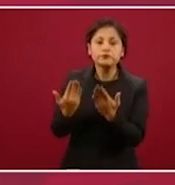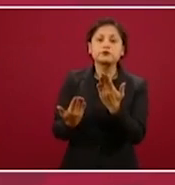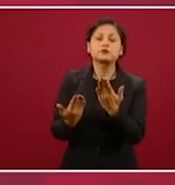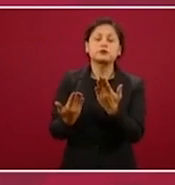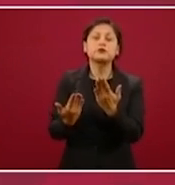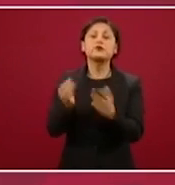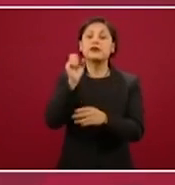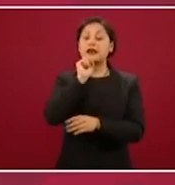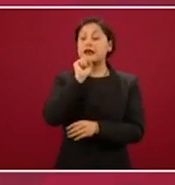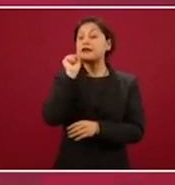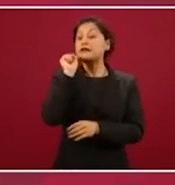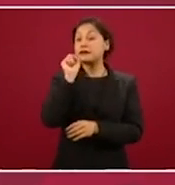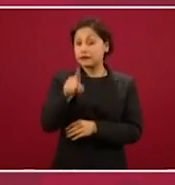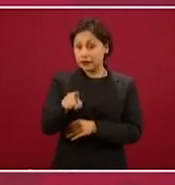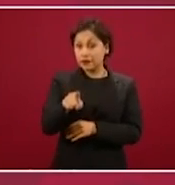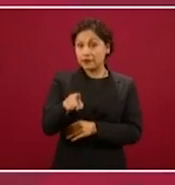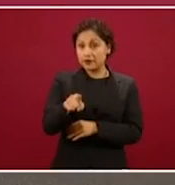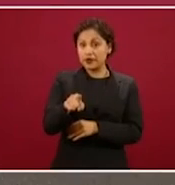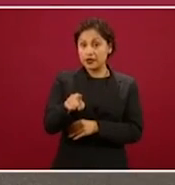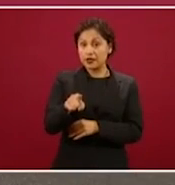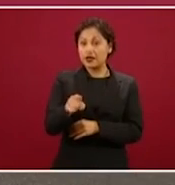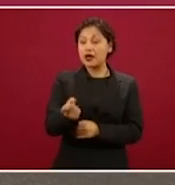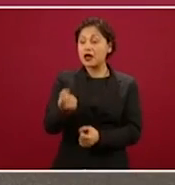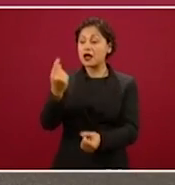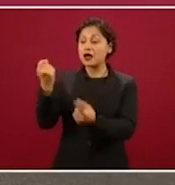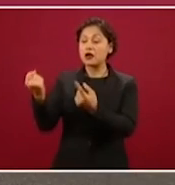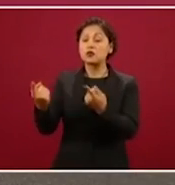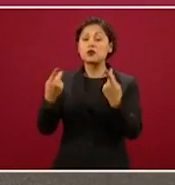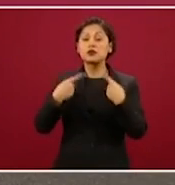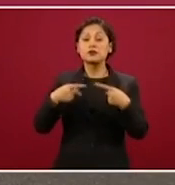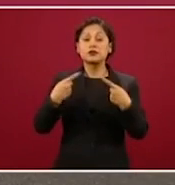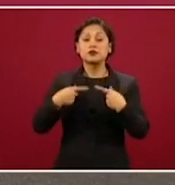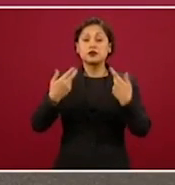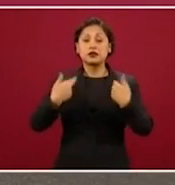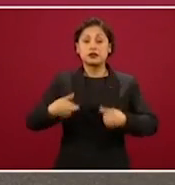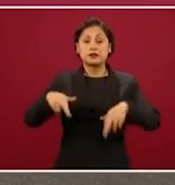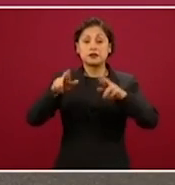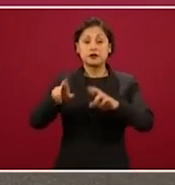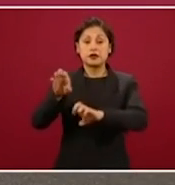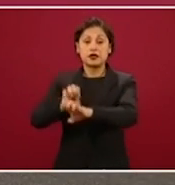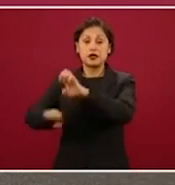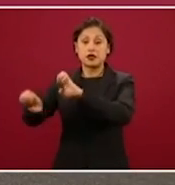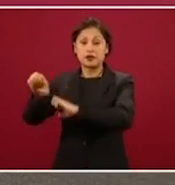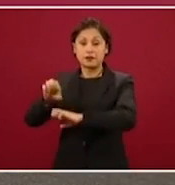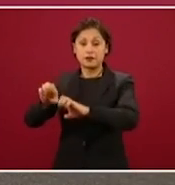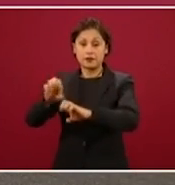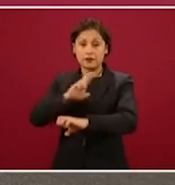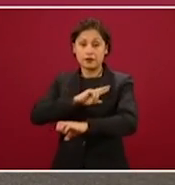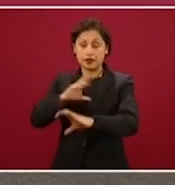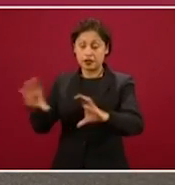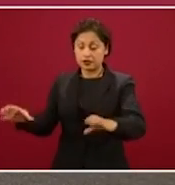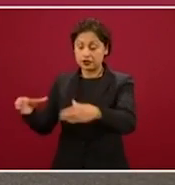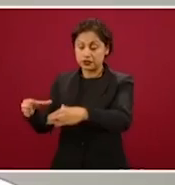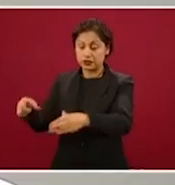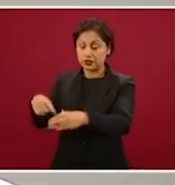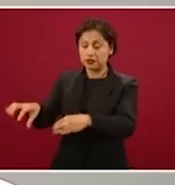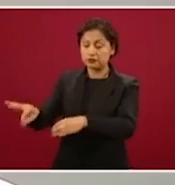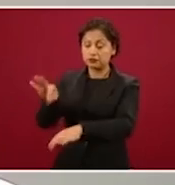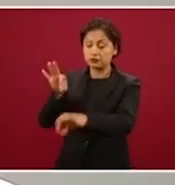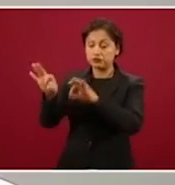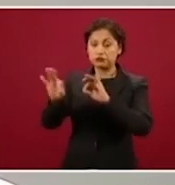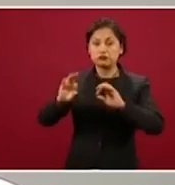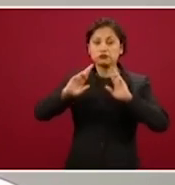consultando también con los representantes del sector empresarial. La verdad es un trabajo